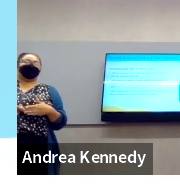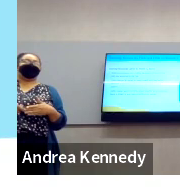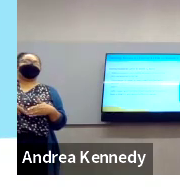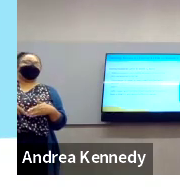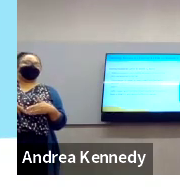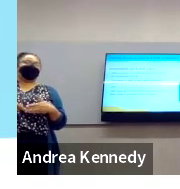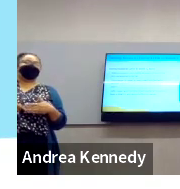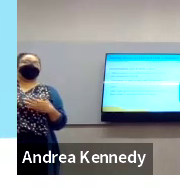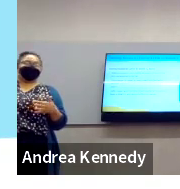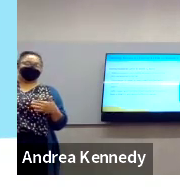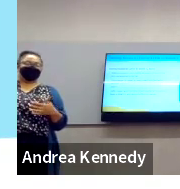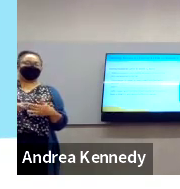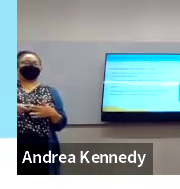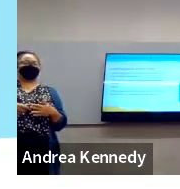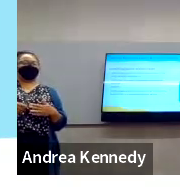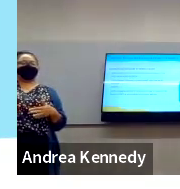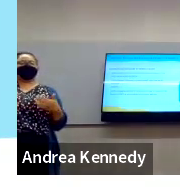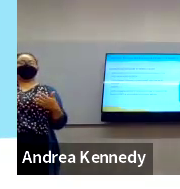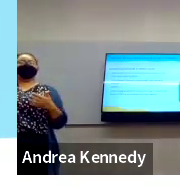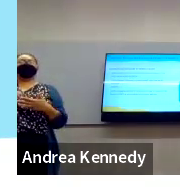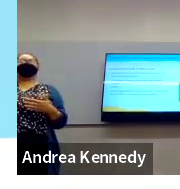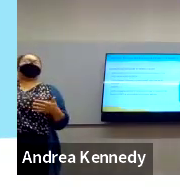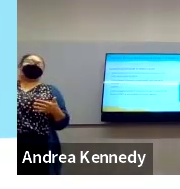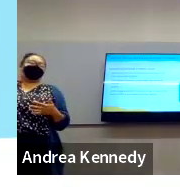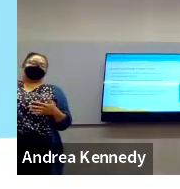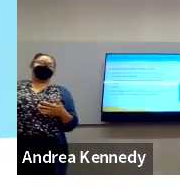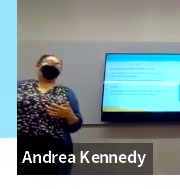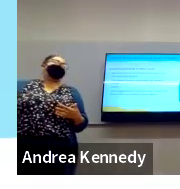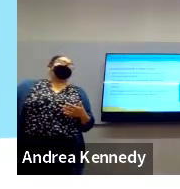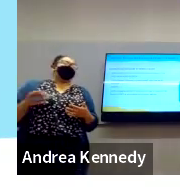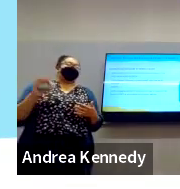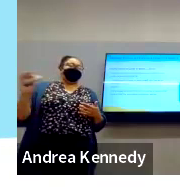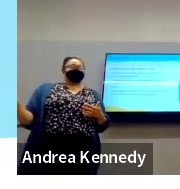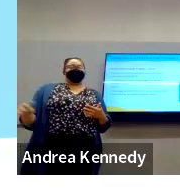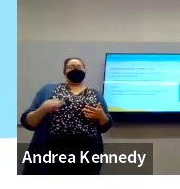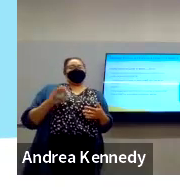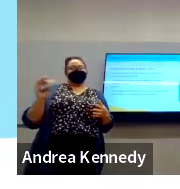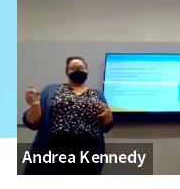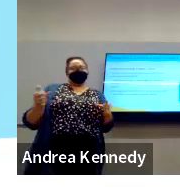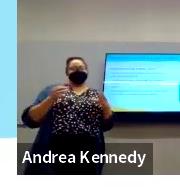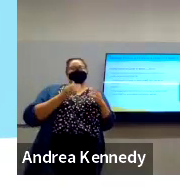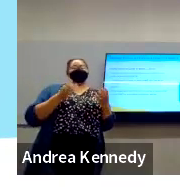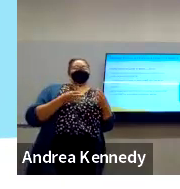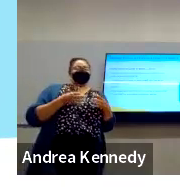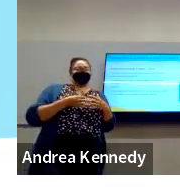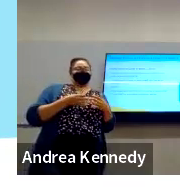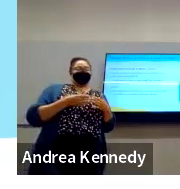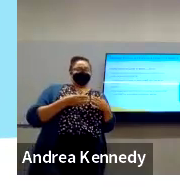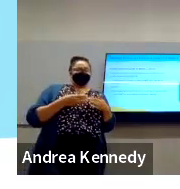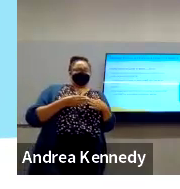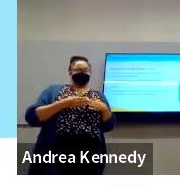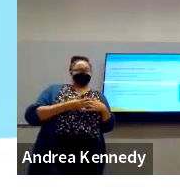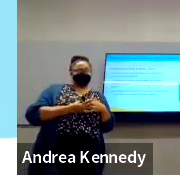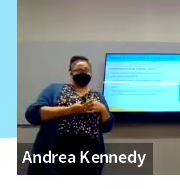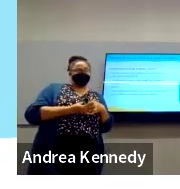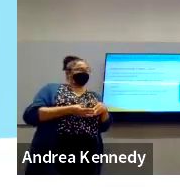new rental units that are not being charged through RUBs, they shouldn't be counted in the existing tenant calculation for